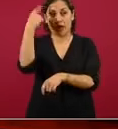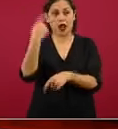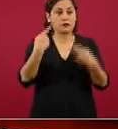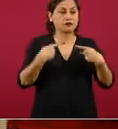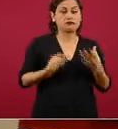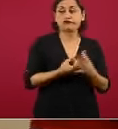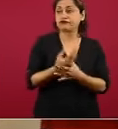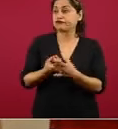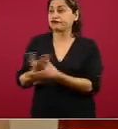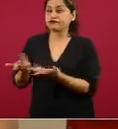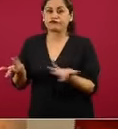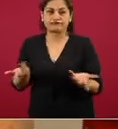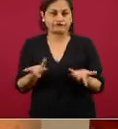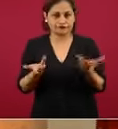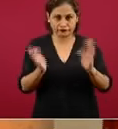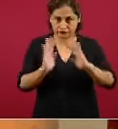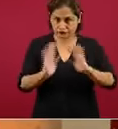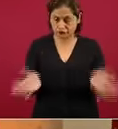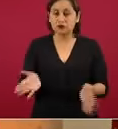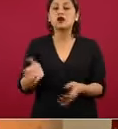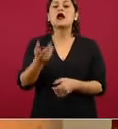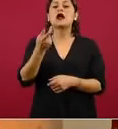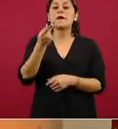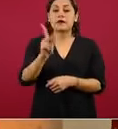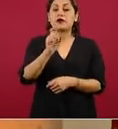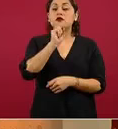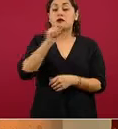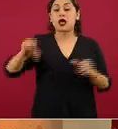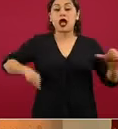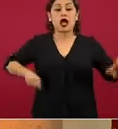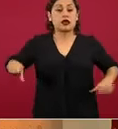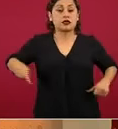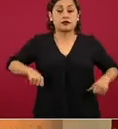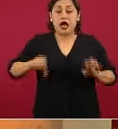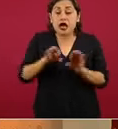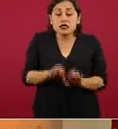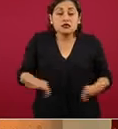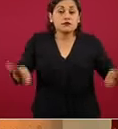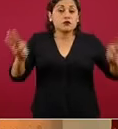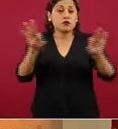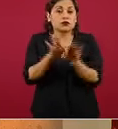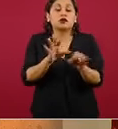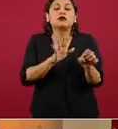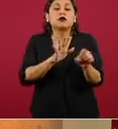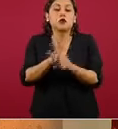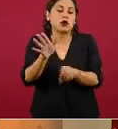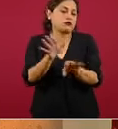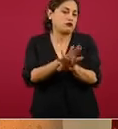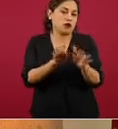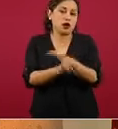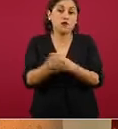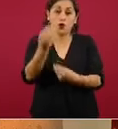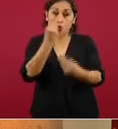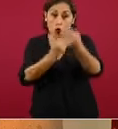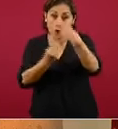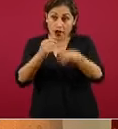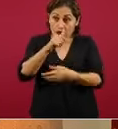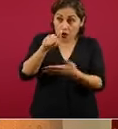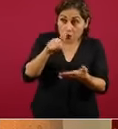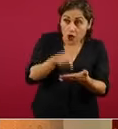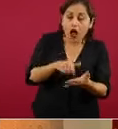mantienen abiertos aquellas actividades esenciales, como puede ser claramente alimentación, pues las personas la